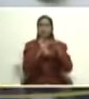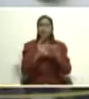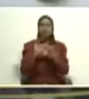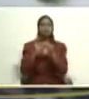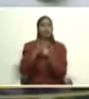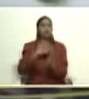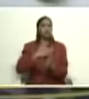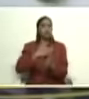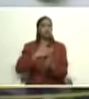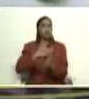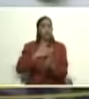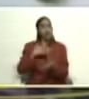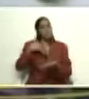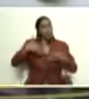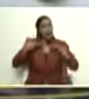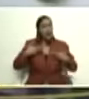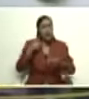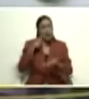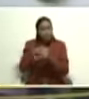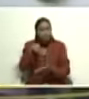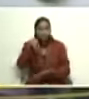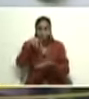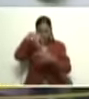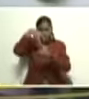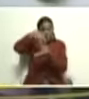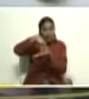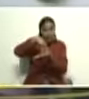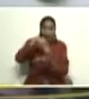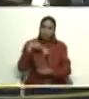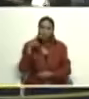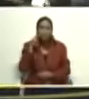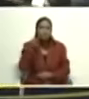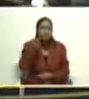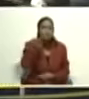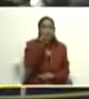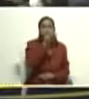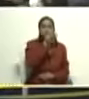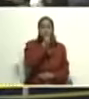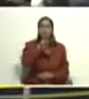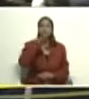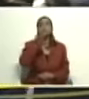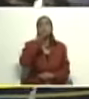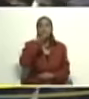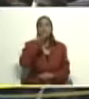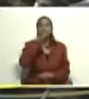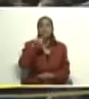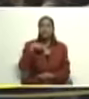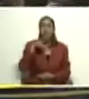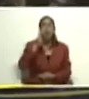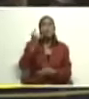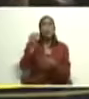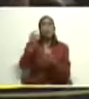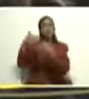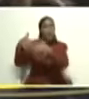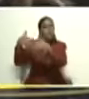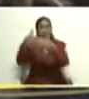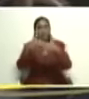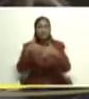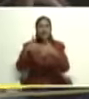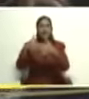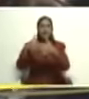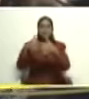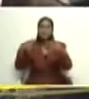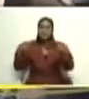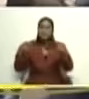veces he venido a Venezuela y he visto una confrontación entre el mundo de la empresa y el mundo del trabajo que no llevaba ningún